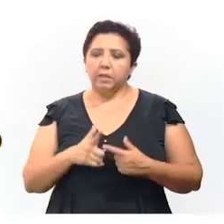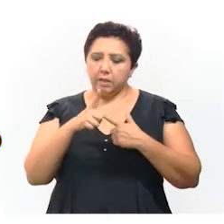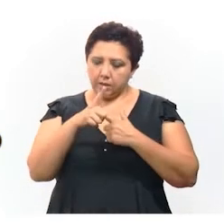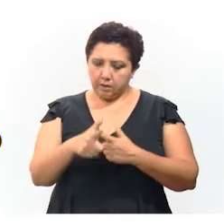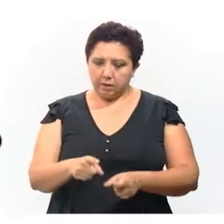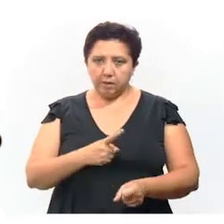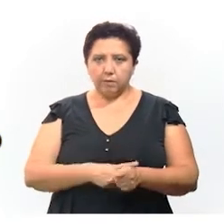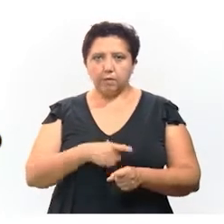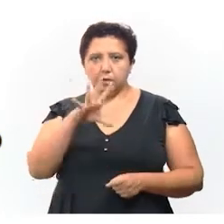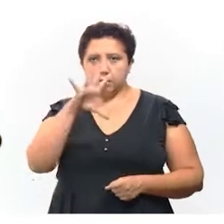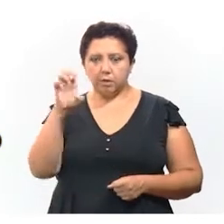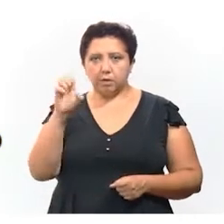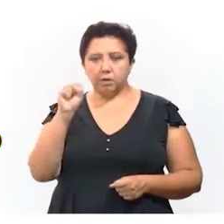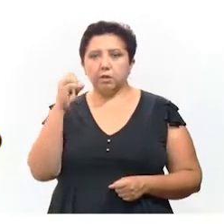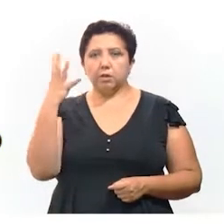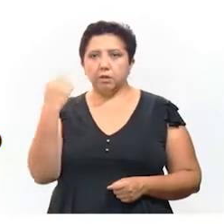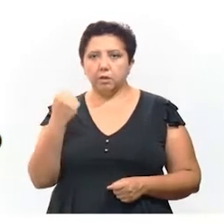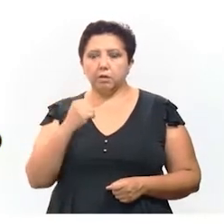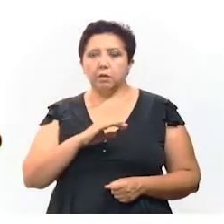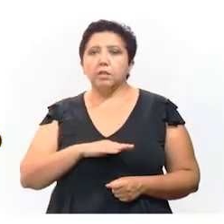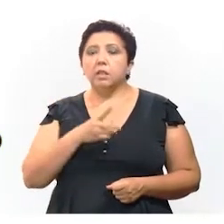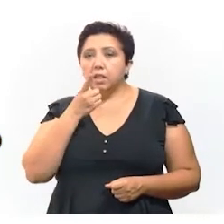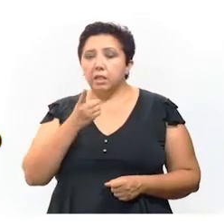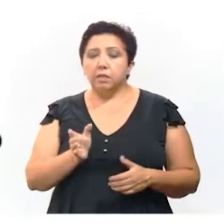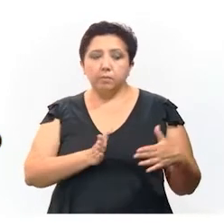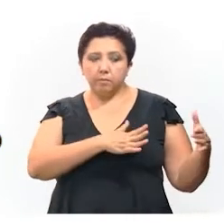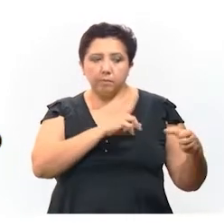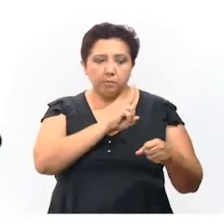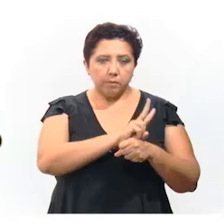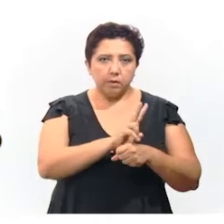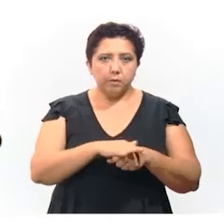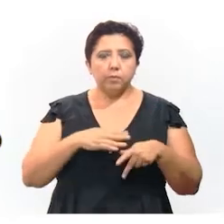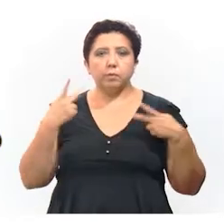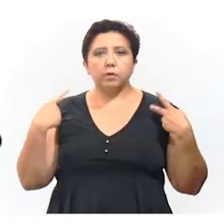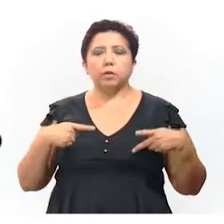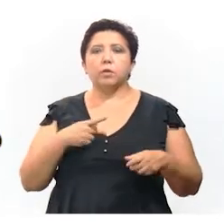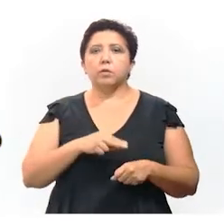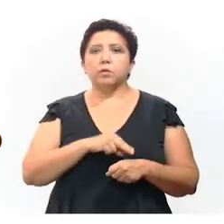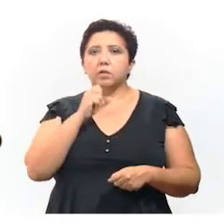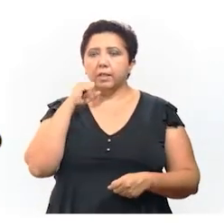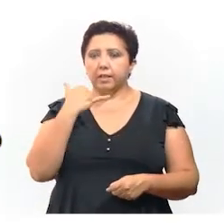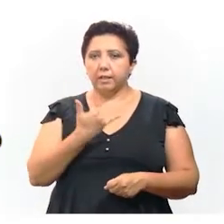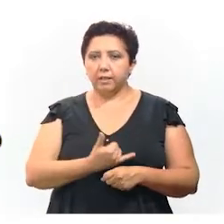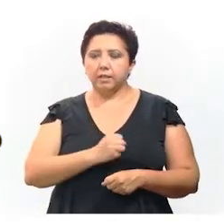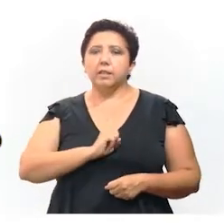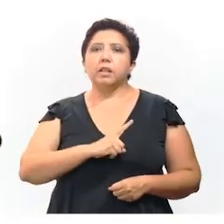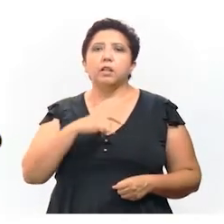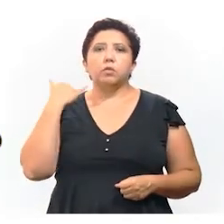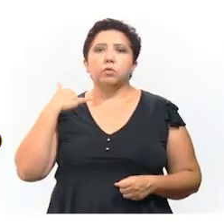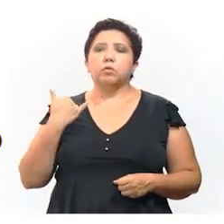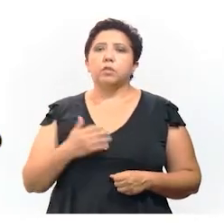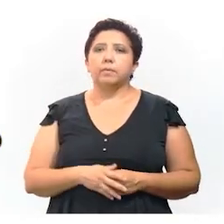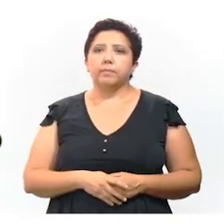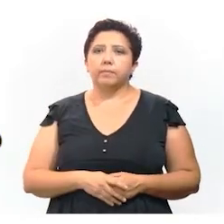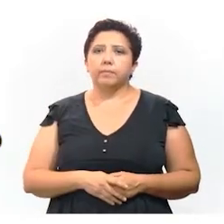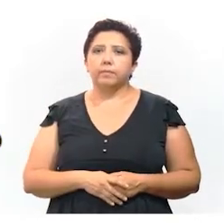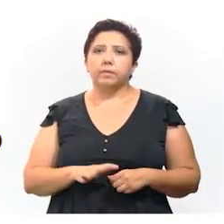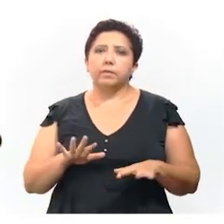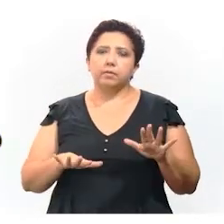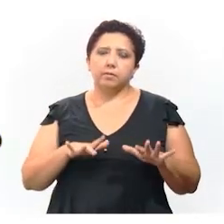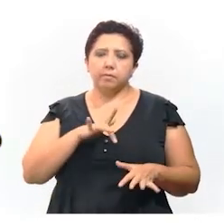los casos activos, 569 están aislados, estables y monitoreados constantemente por personal médico de la Secretaría de Salud de